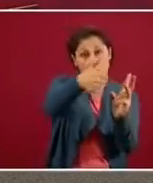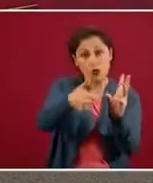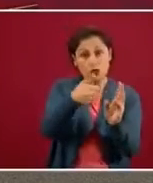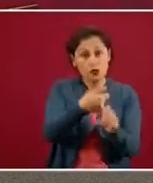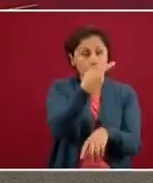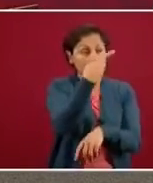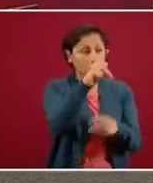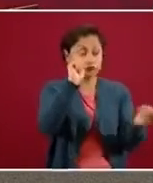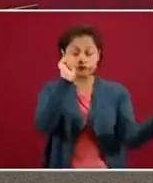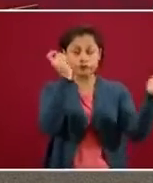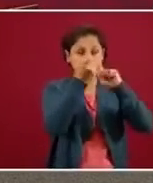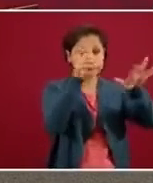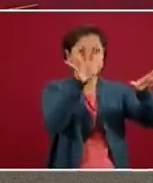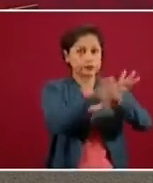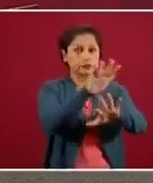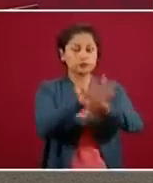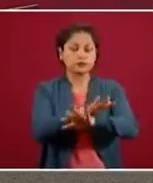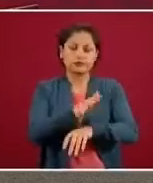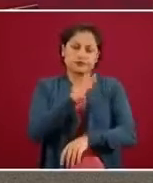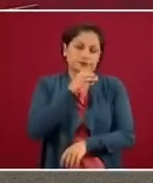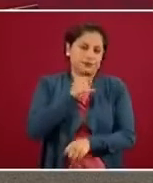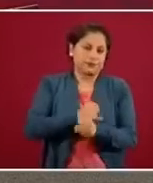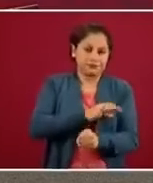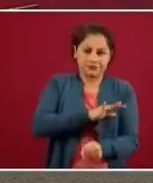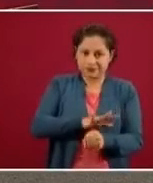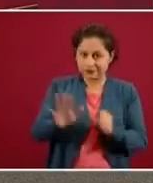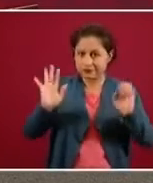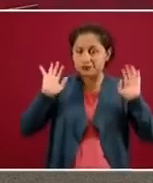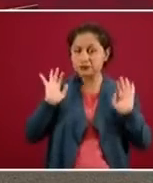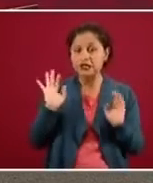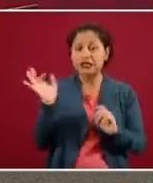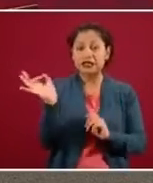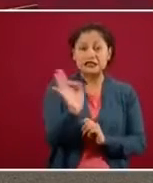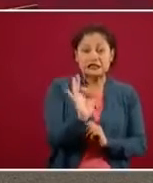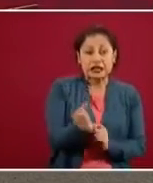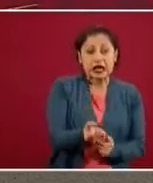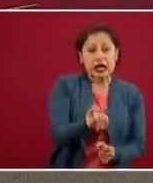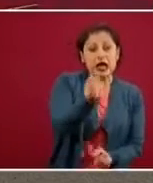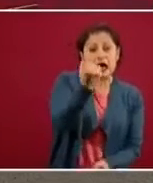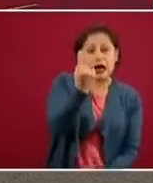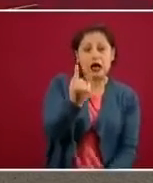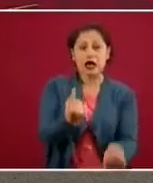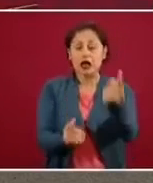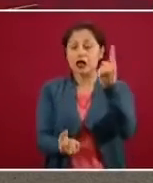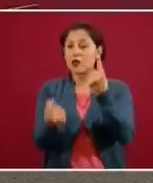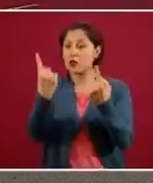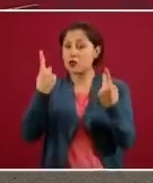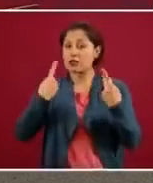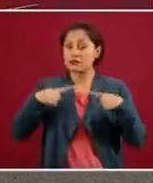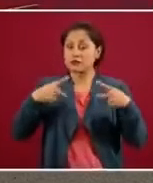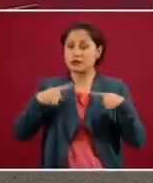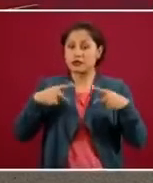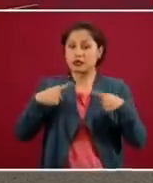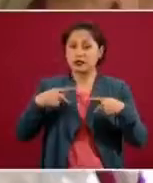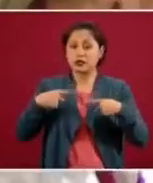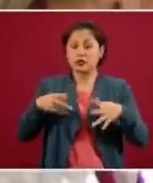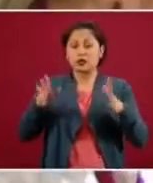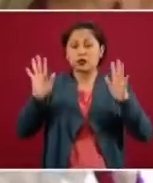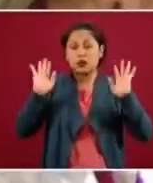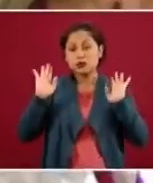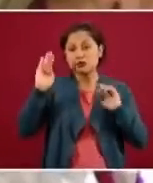de personas en México que por algún otro interés distinto de la seguridad sanitaria,